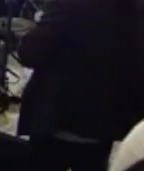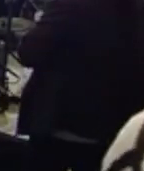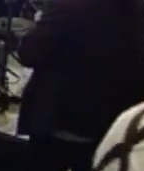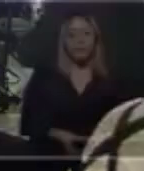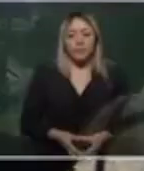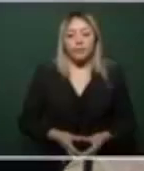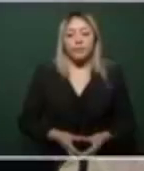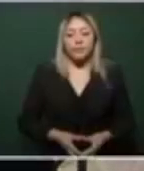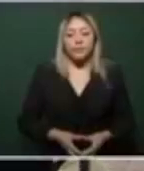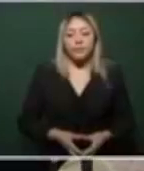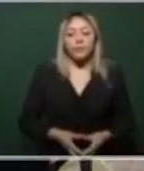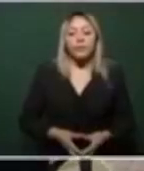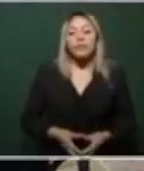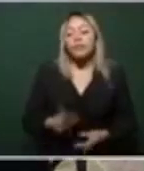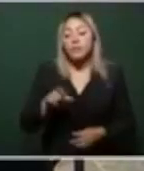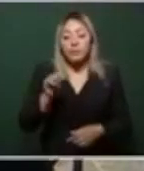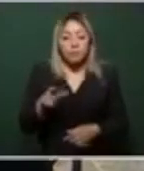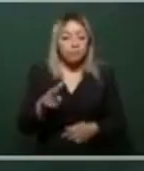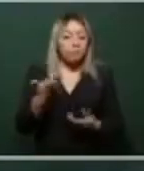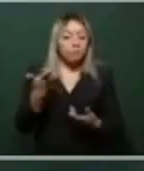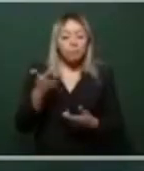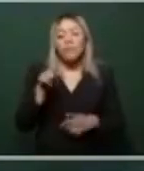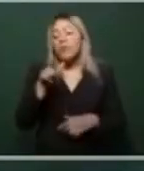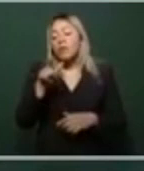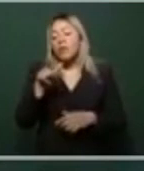la Fiscalía General